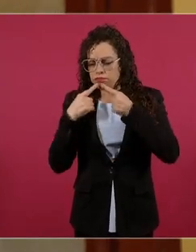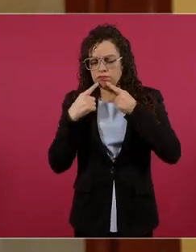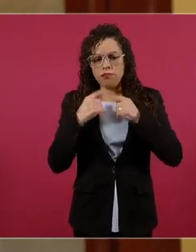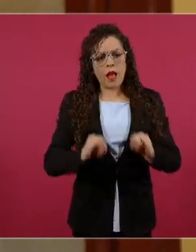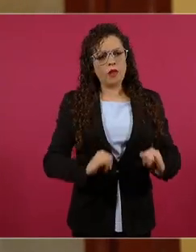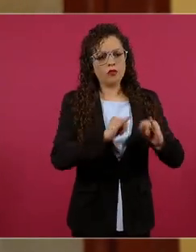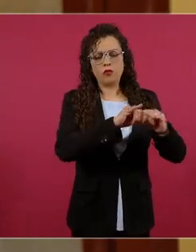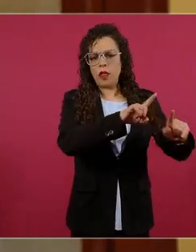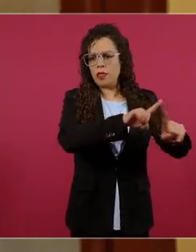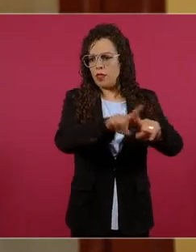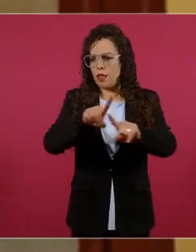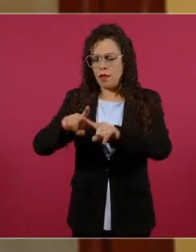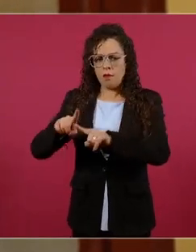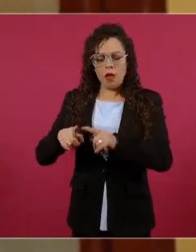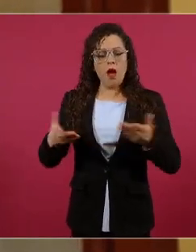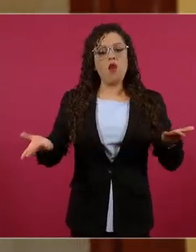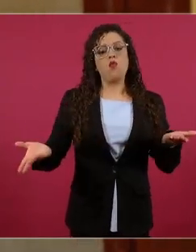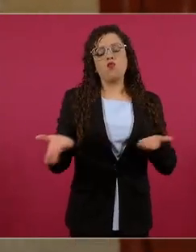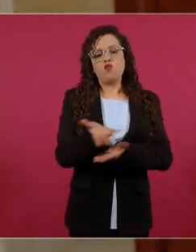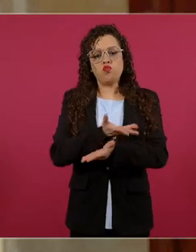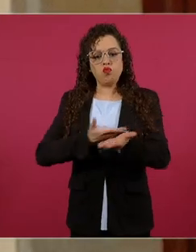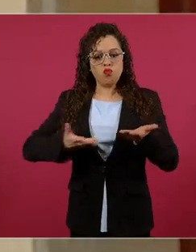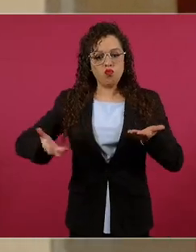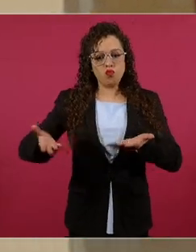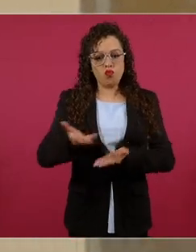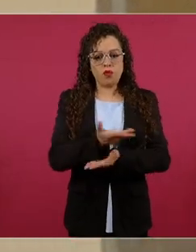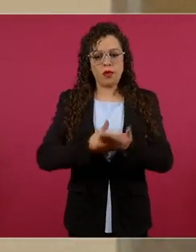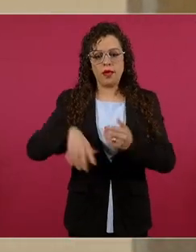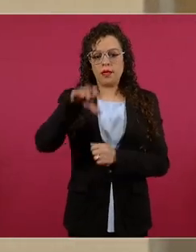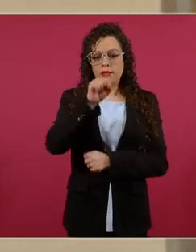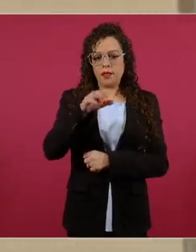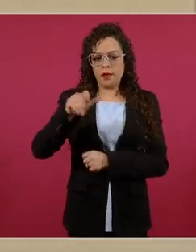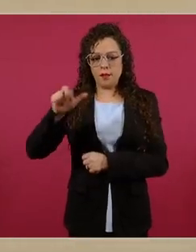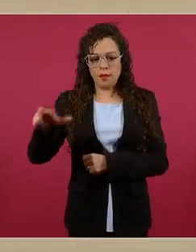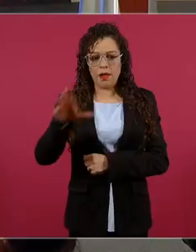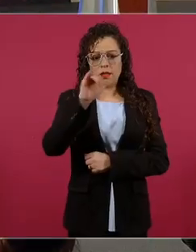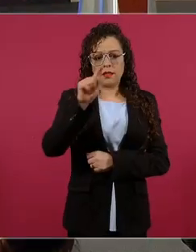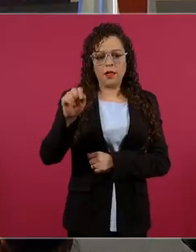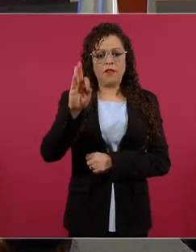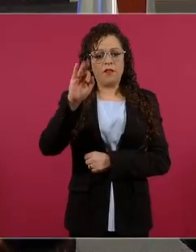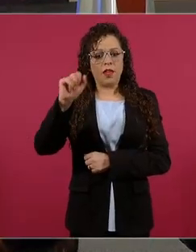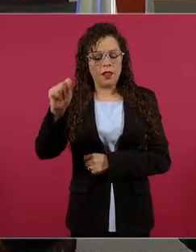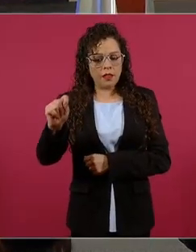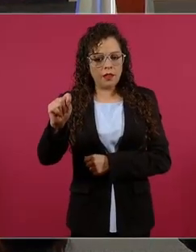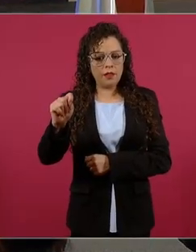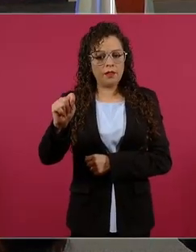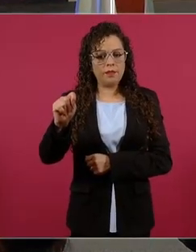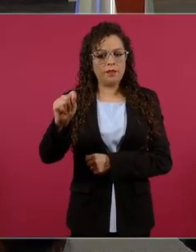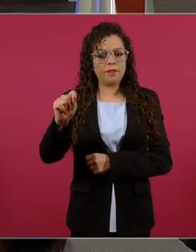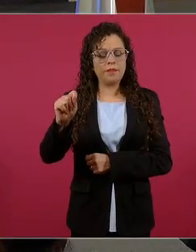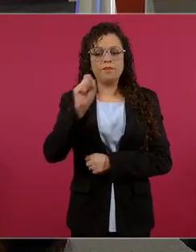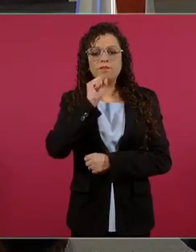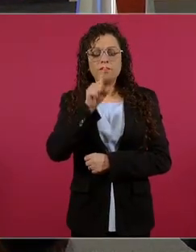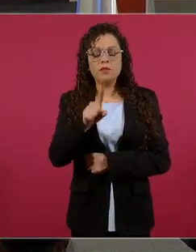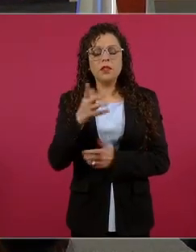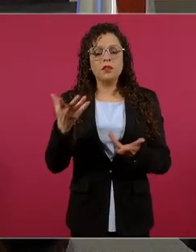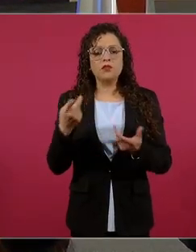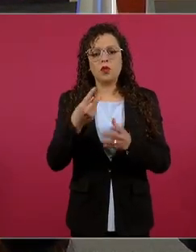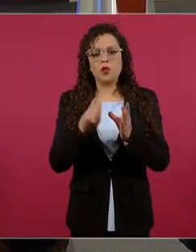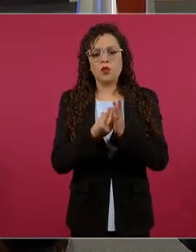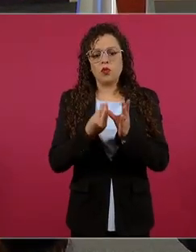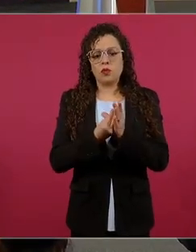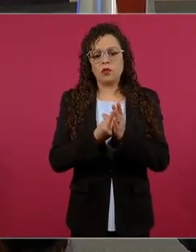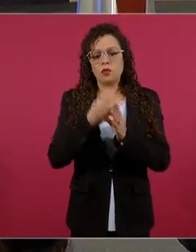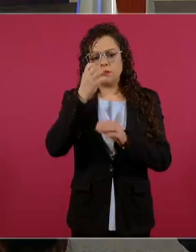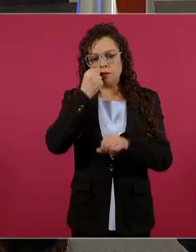instituciones, cabezadas efectivamente por CEMAR, por el CID, por el FIT, con la colaboración de la